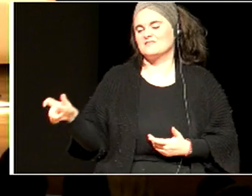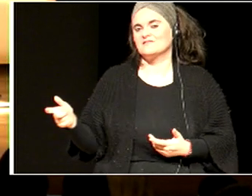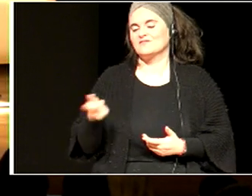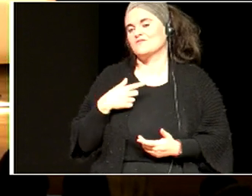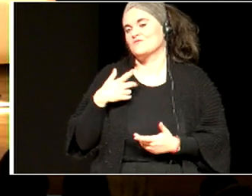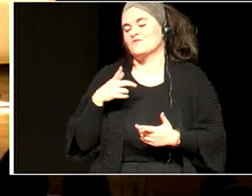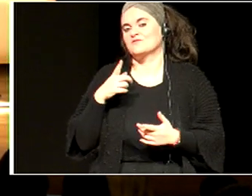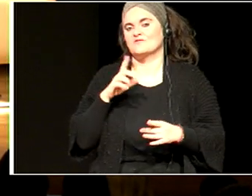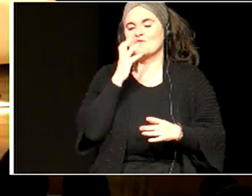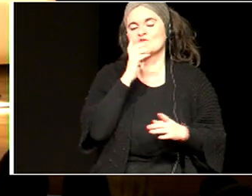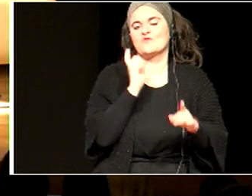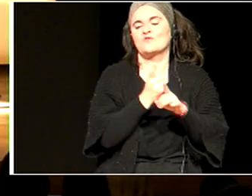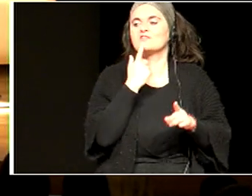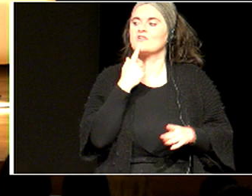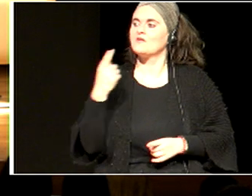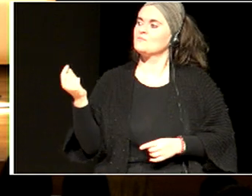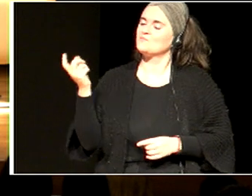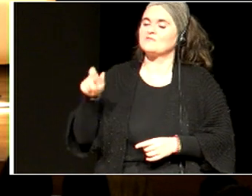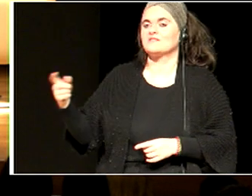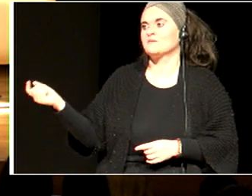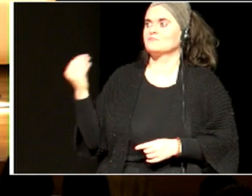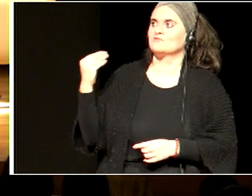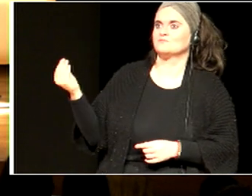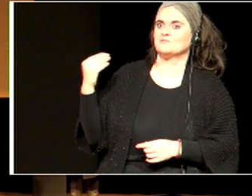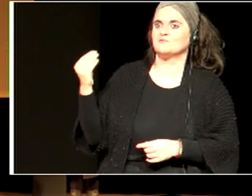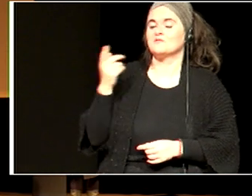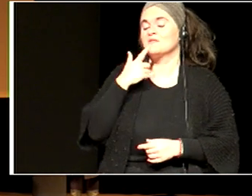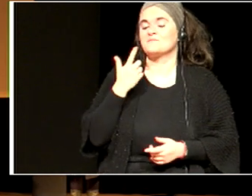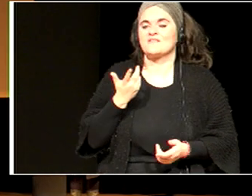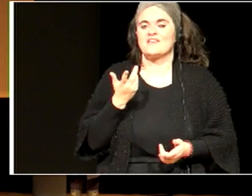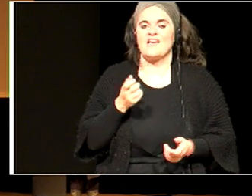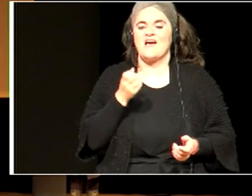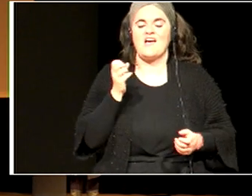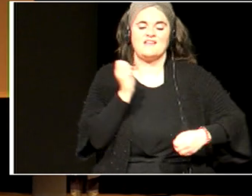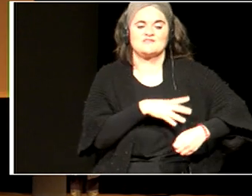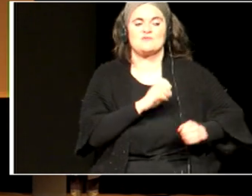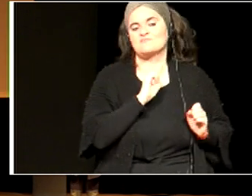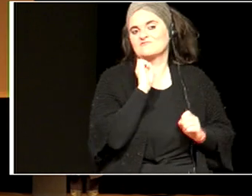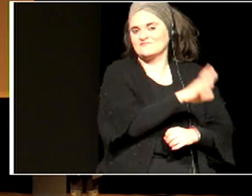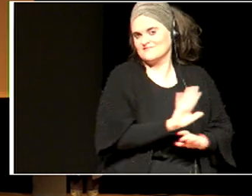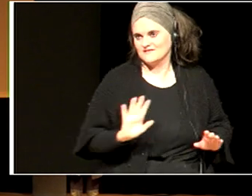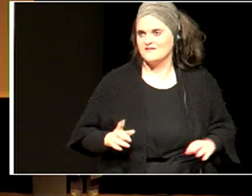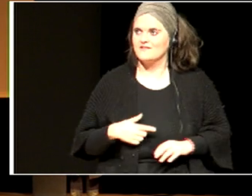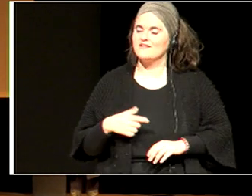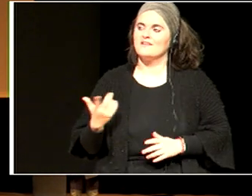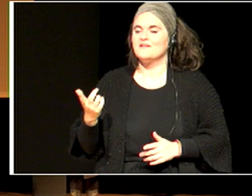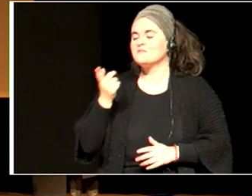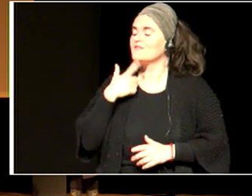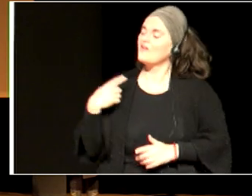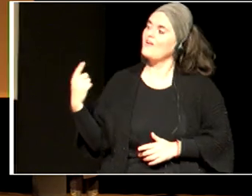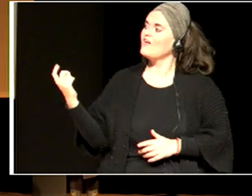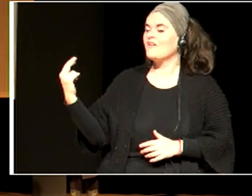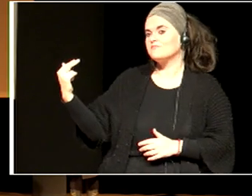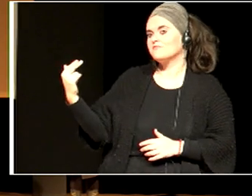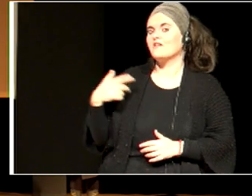cosas contra el cuento tradicional marian pero es por no tirar lo sabes pero bueno dicen armario aún es que el cuento